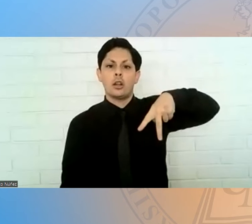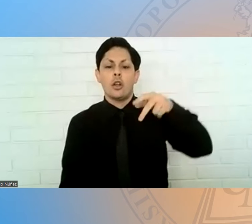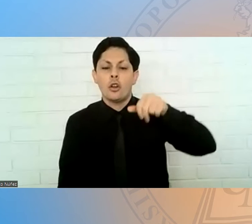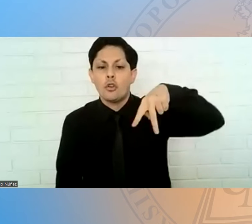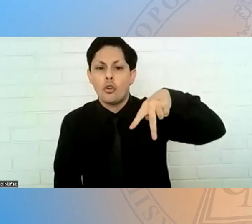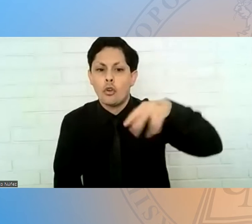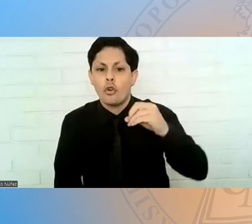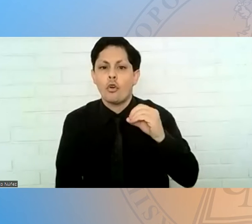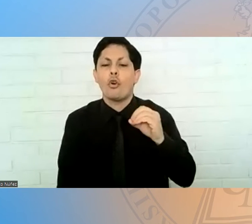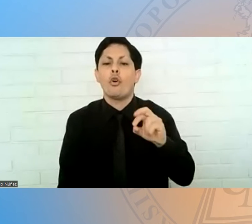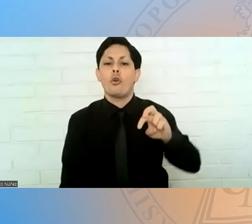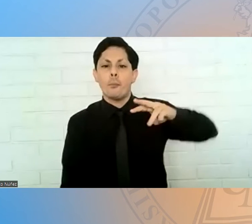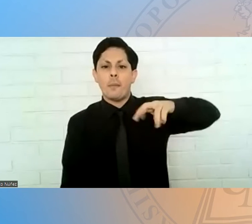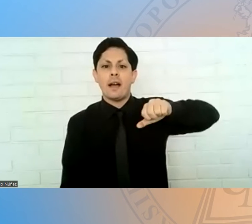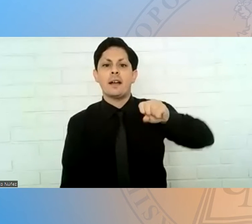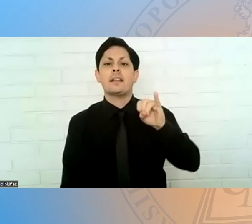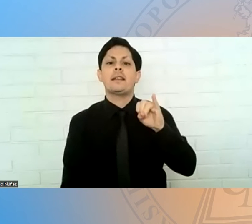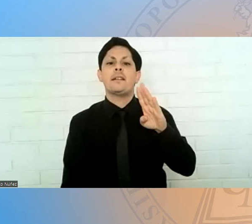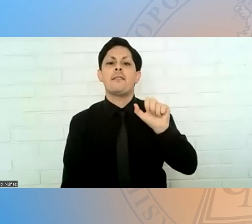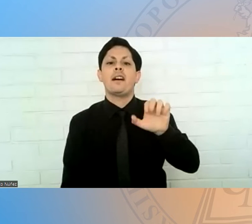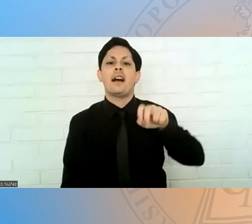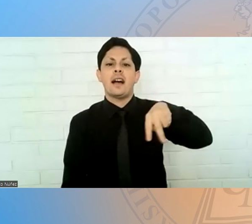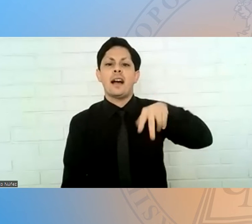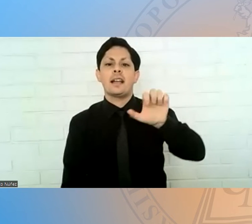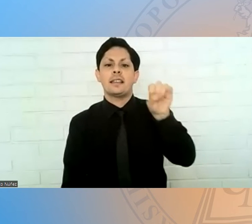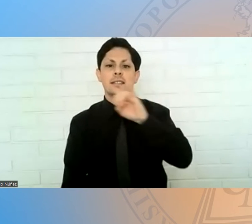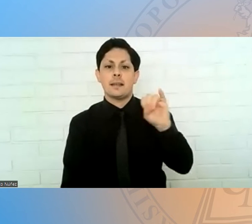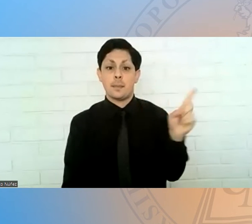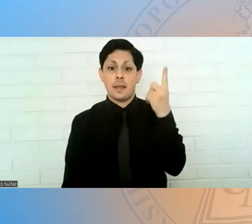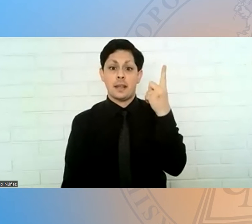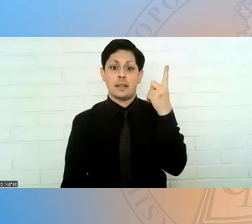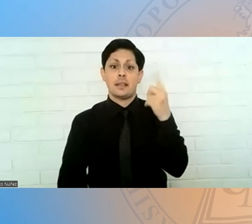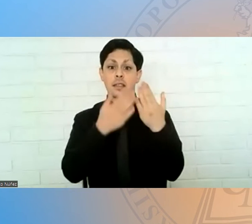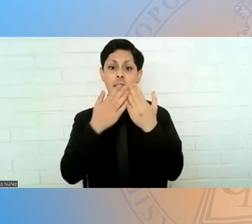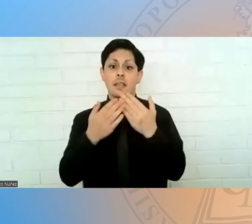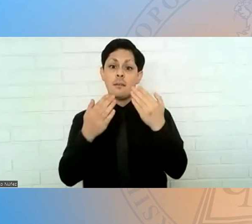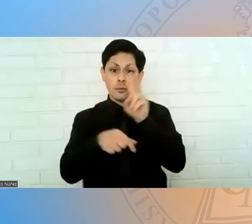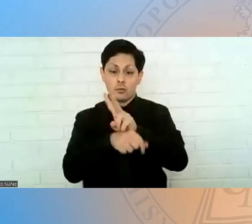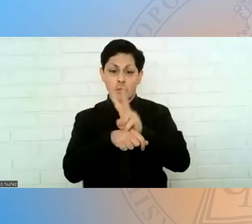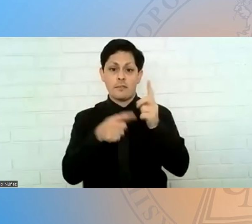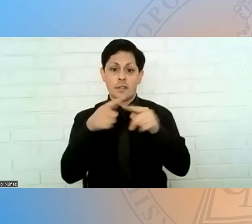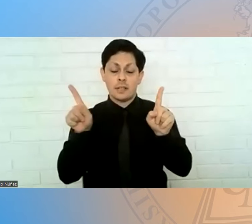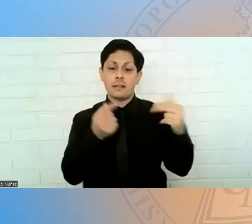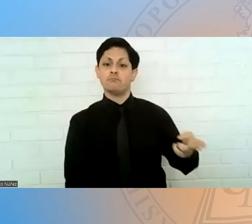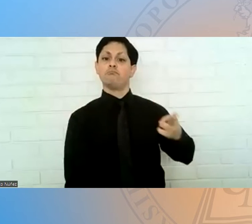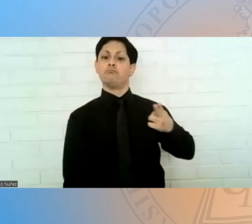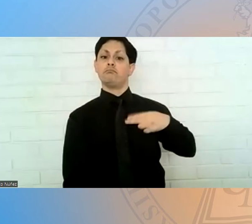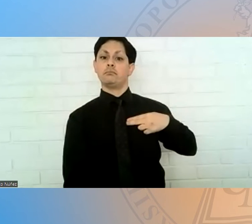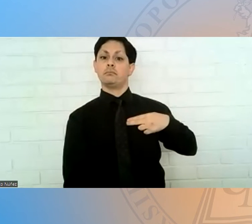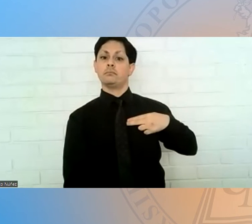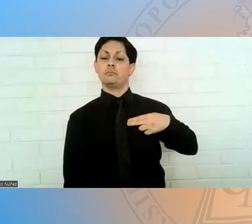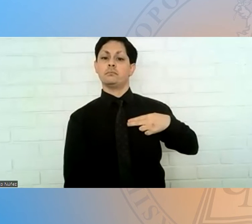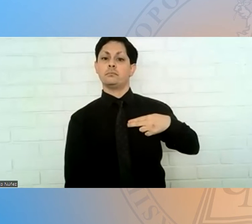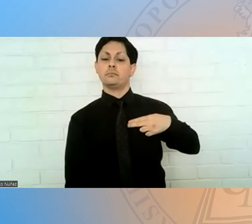e investigadora chilena y la primera educadora diferencial en recibir el Premio Nacional de Educación.